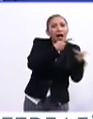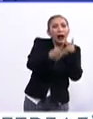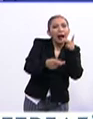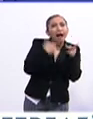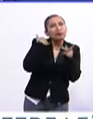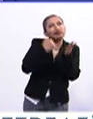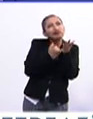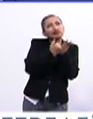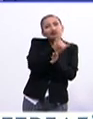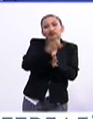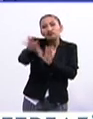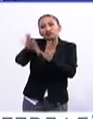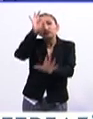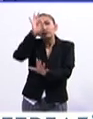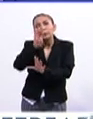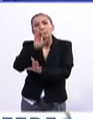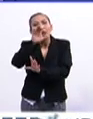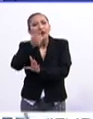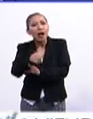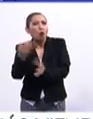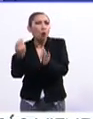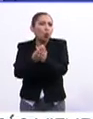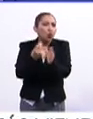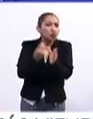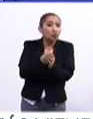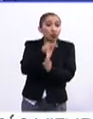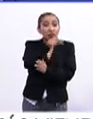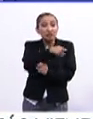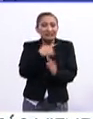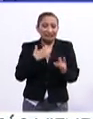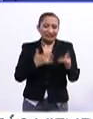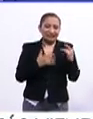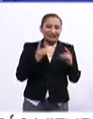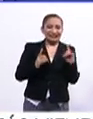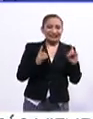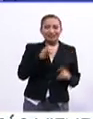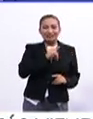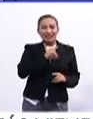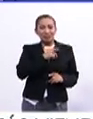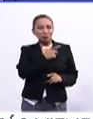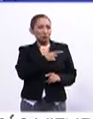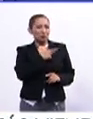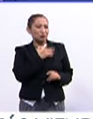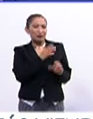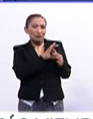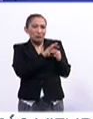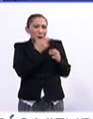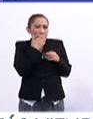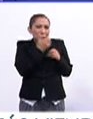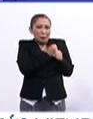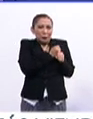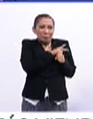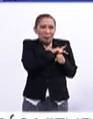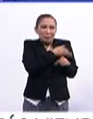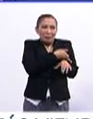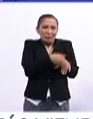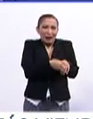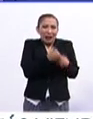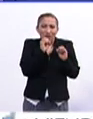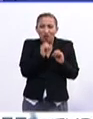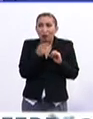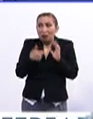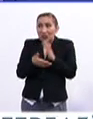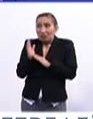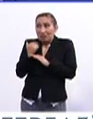elijan estos cursos? Y por supuesto, aquellos que lo dudan, pues por temor a vivir solos, por temor a enfrentarse